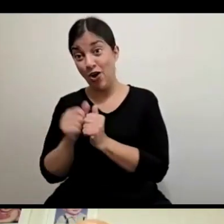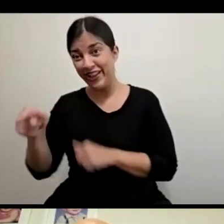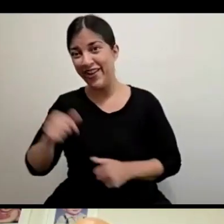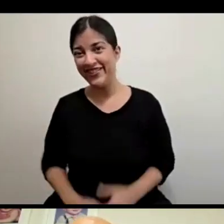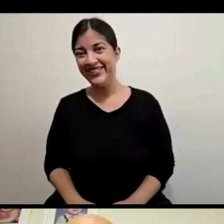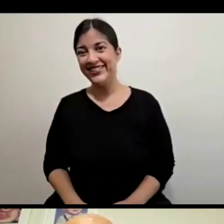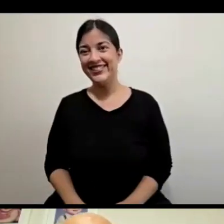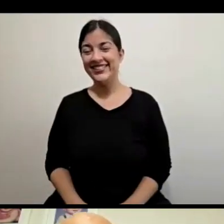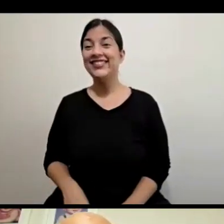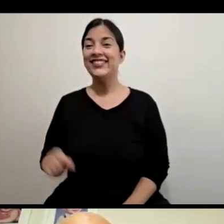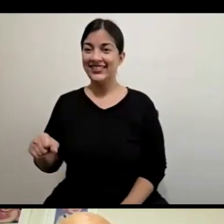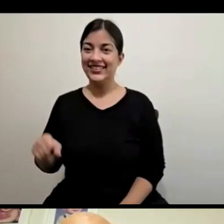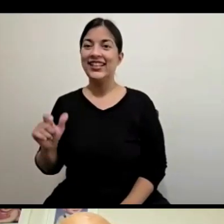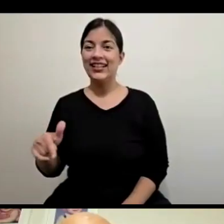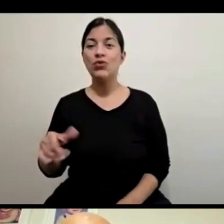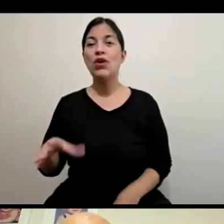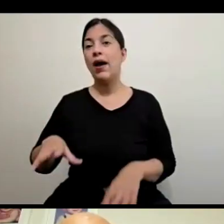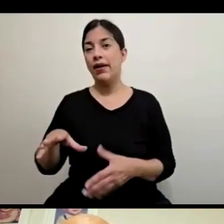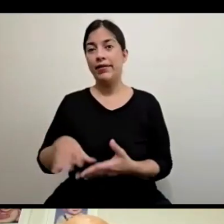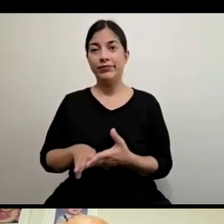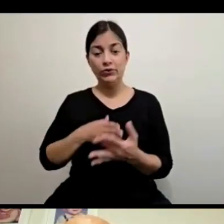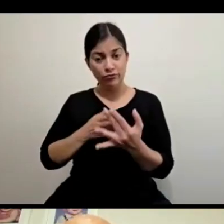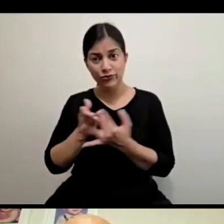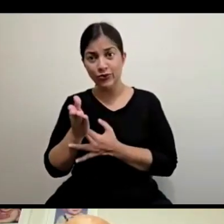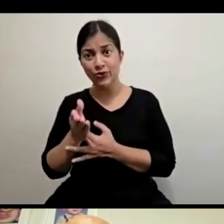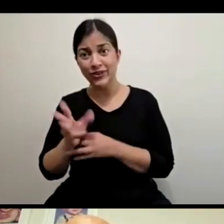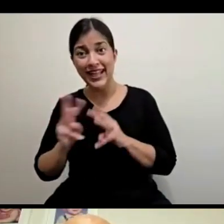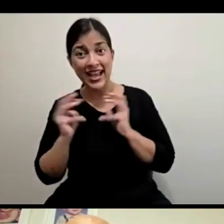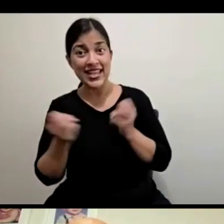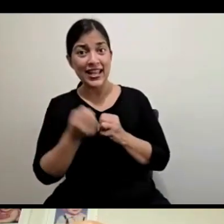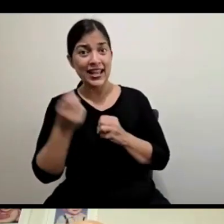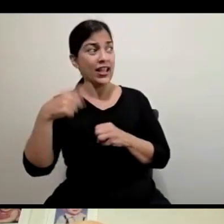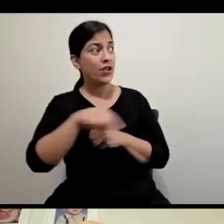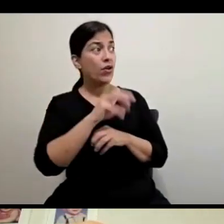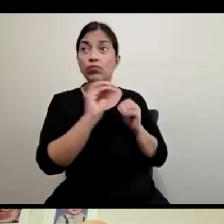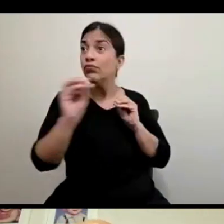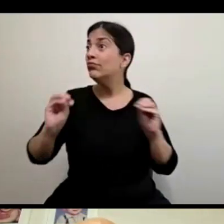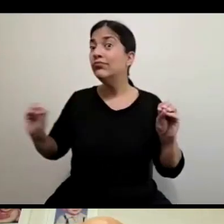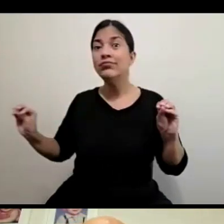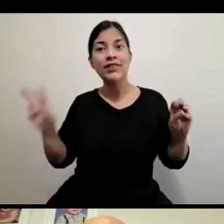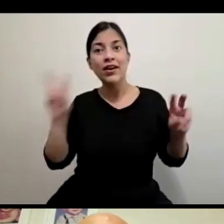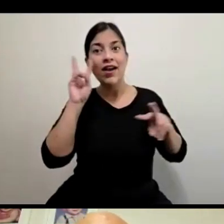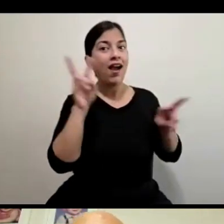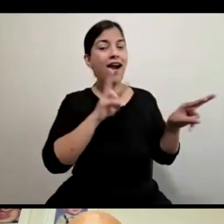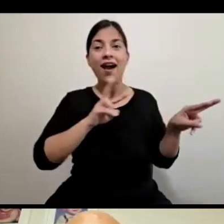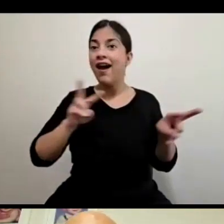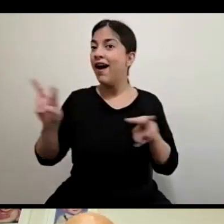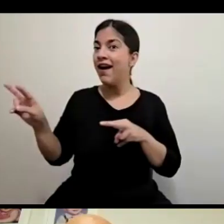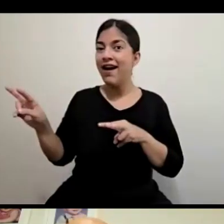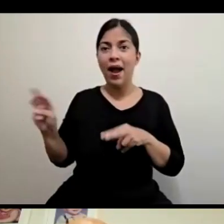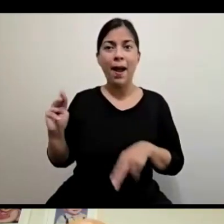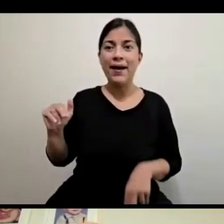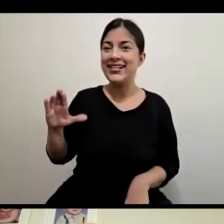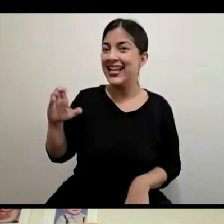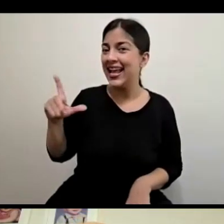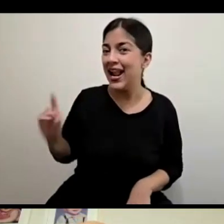taller ya era un aprendizaje, porque uno pasaba por el taller y se estaban construyendo las cosas y uno miraba y veía, y Alfonso y Marcelo construyendo y